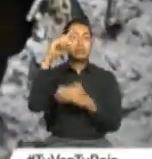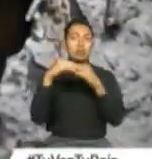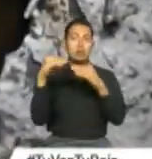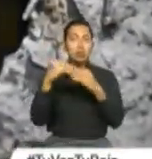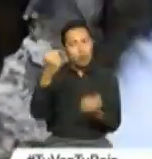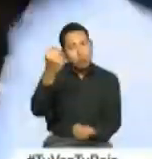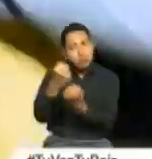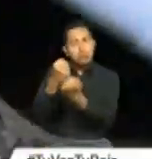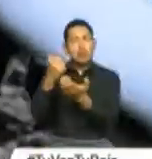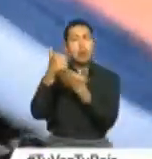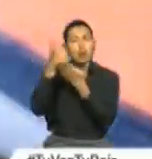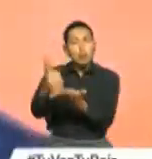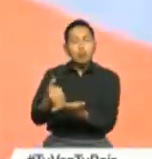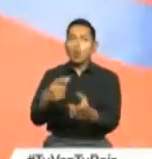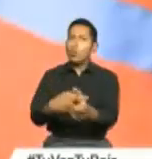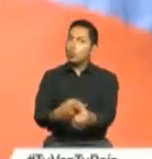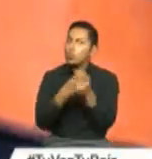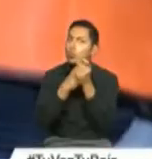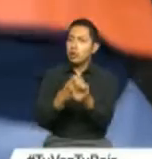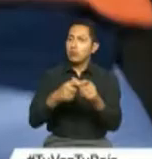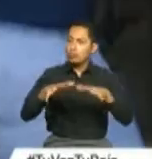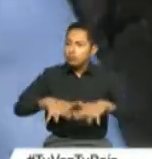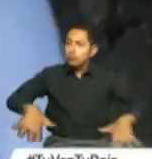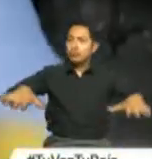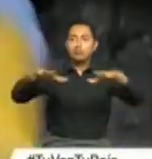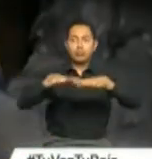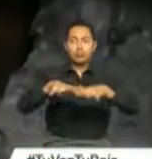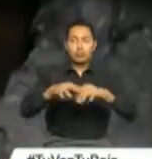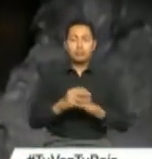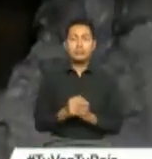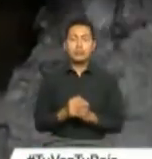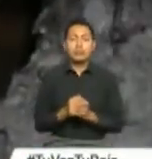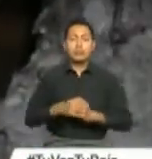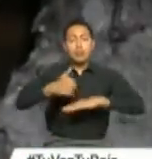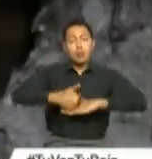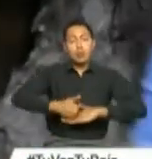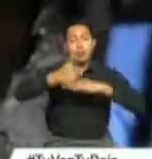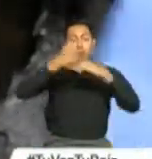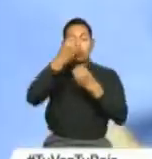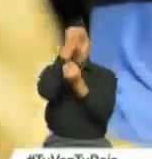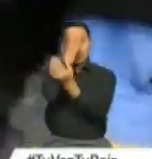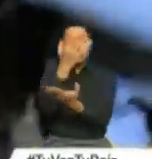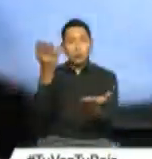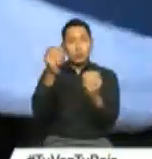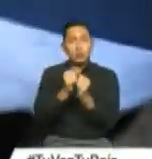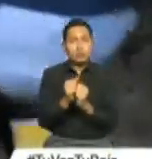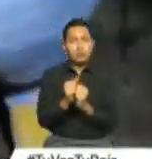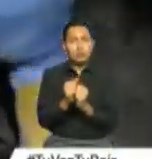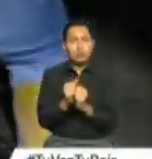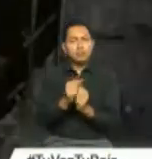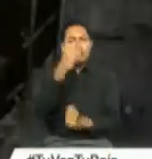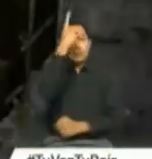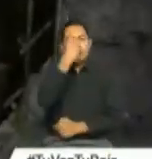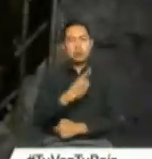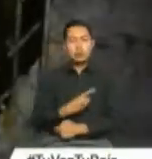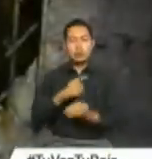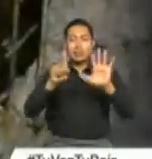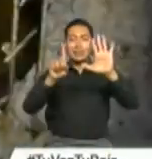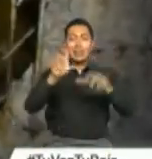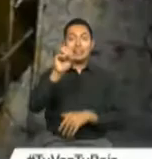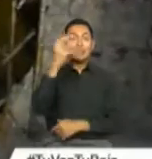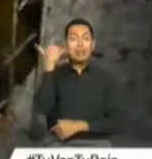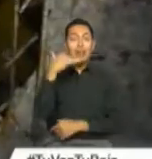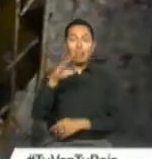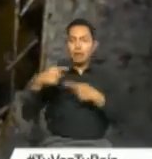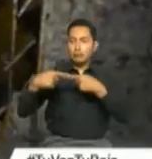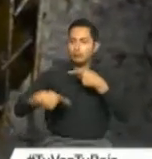para estabilizar de forma urgente la zona de riesgo. Las autoridades informaron que la medida se prolongará por 60 días y a partir